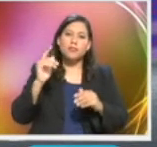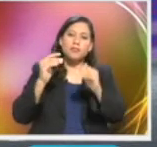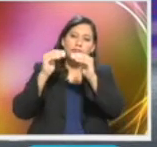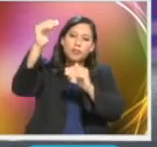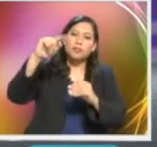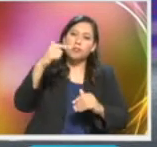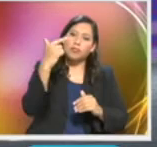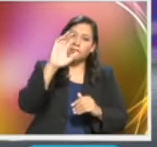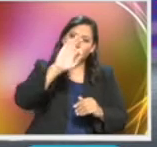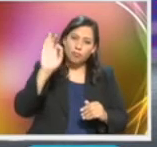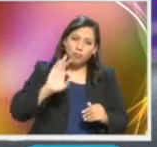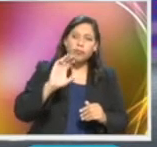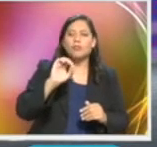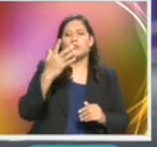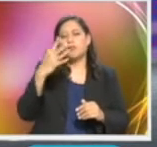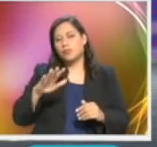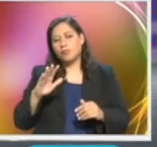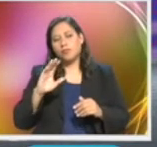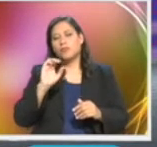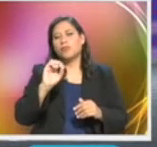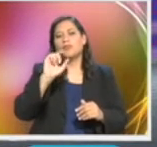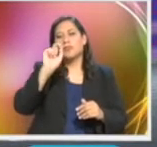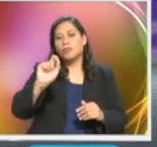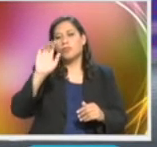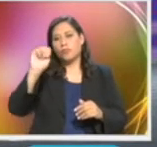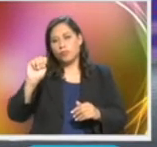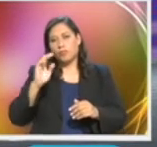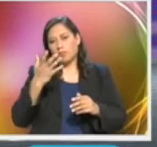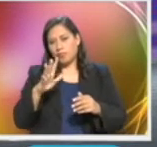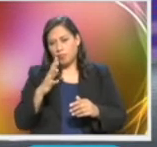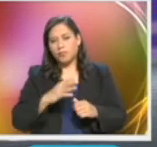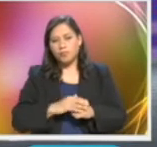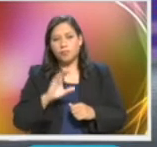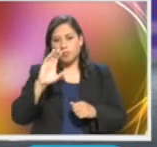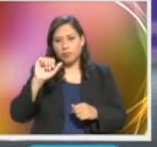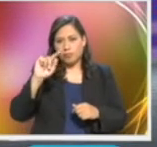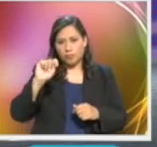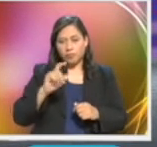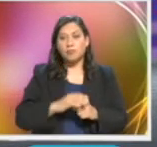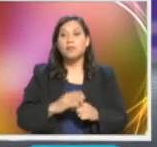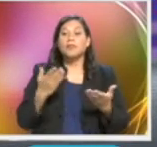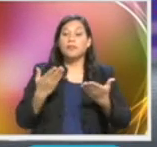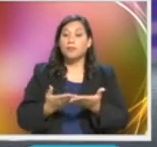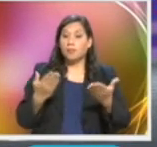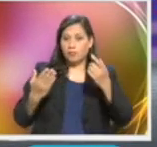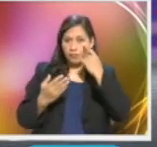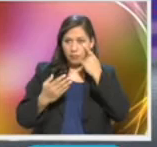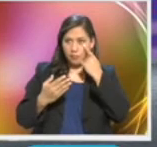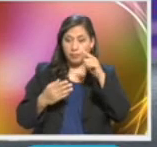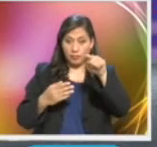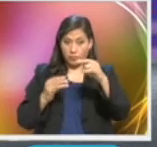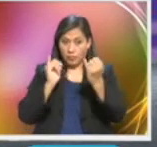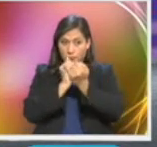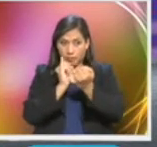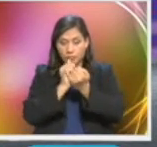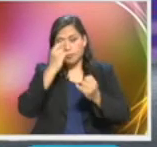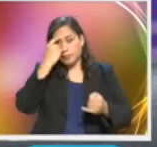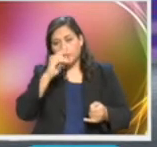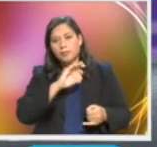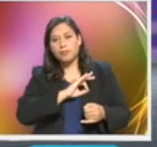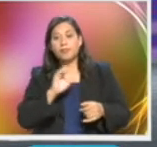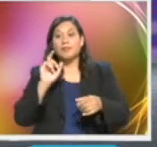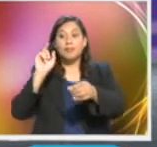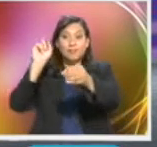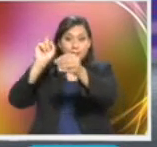menos, o el 10, o un 0.9, ¿no? Más o menos es como está el CAT. Ahora, tú también para poder dar